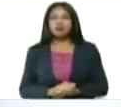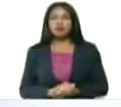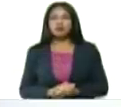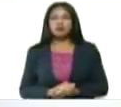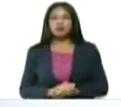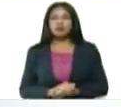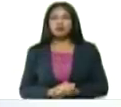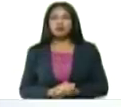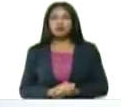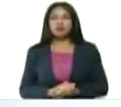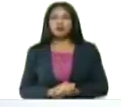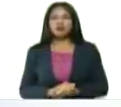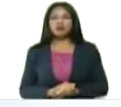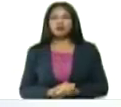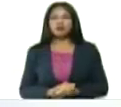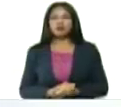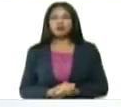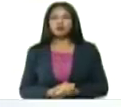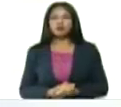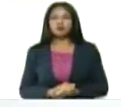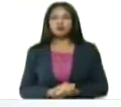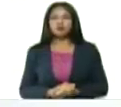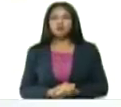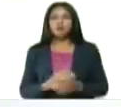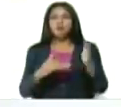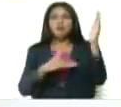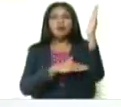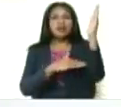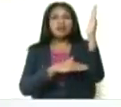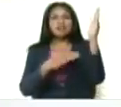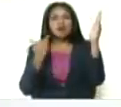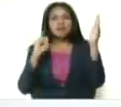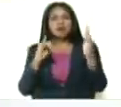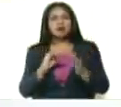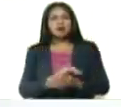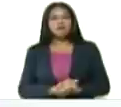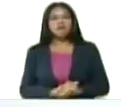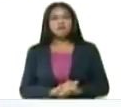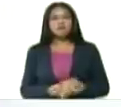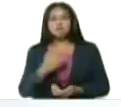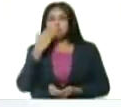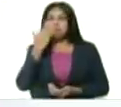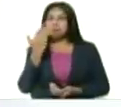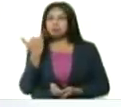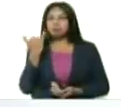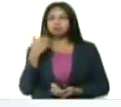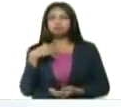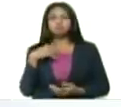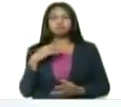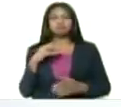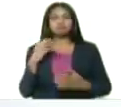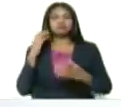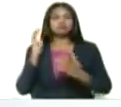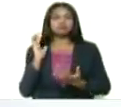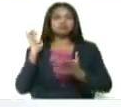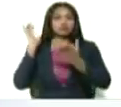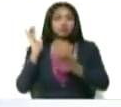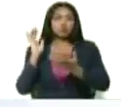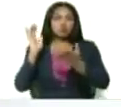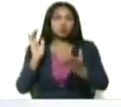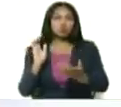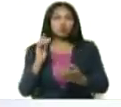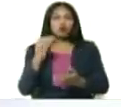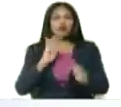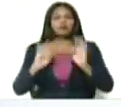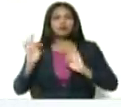de una pequeña iglesia que había, de San Pablo, ahí donde queda ahora el